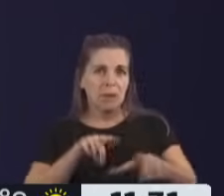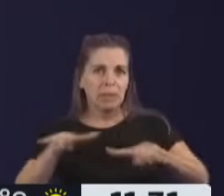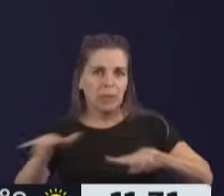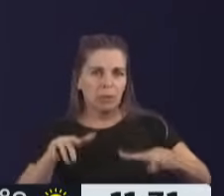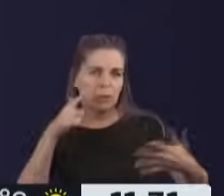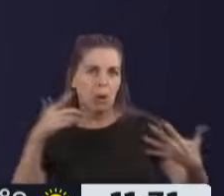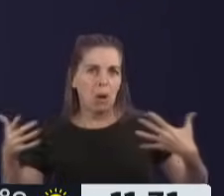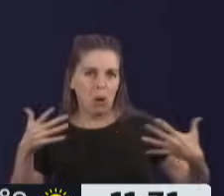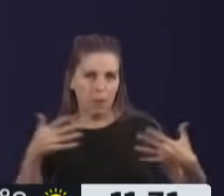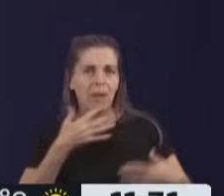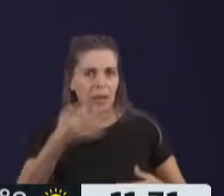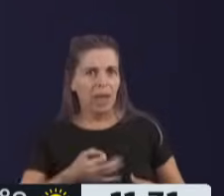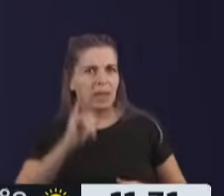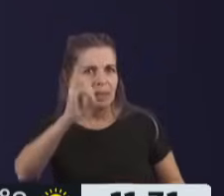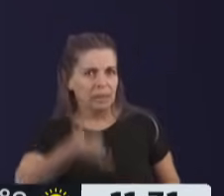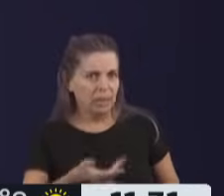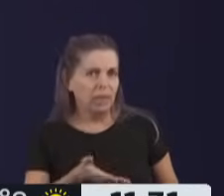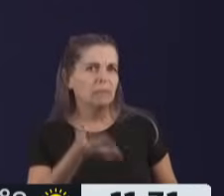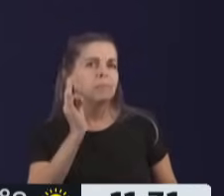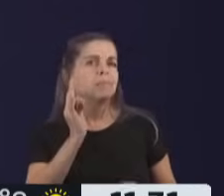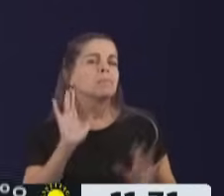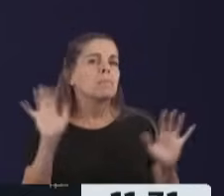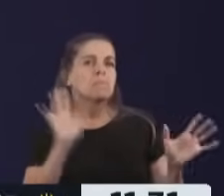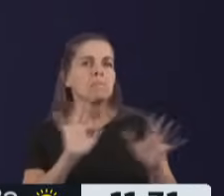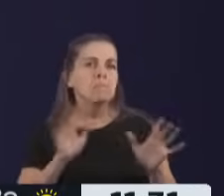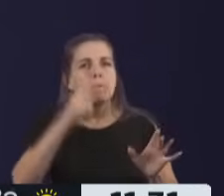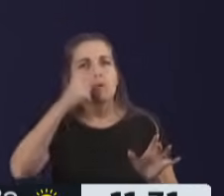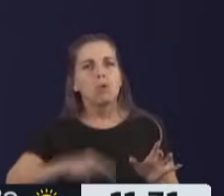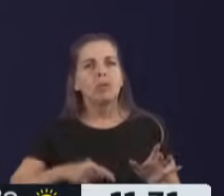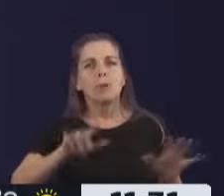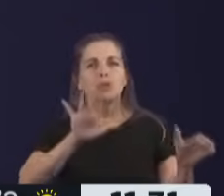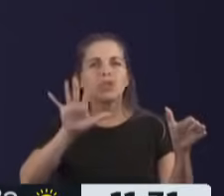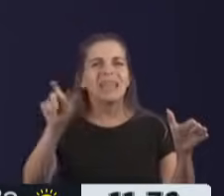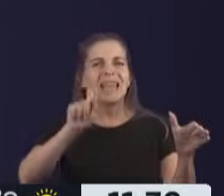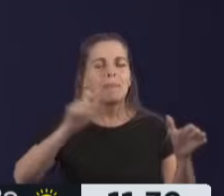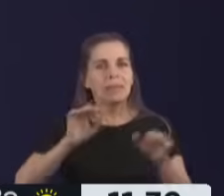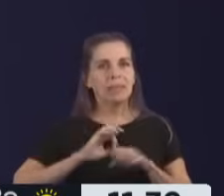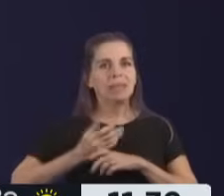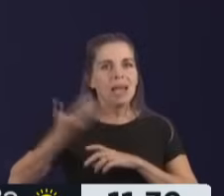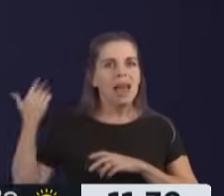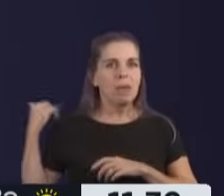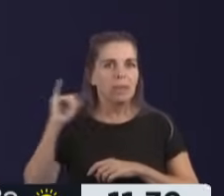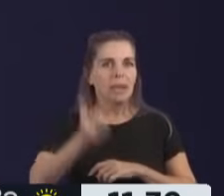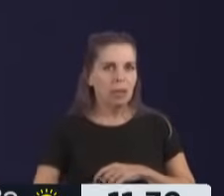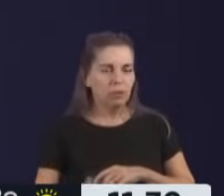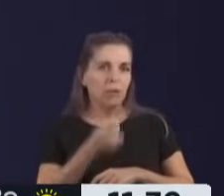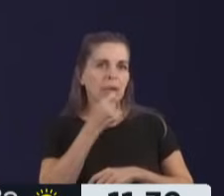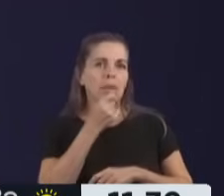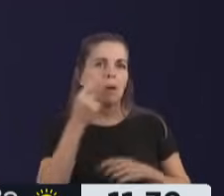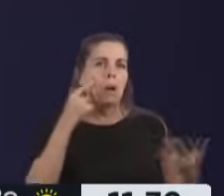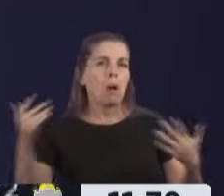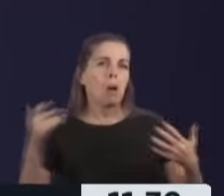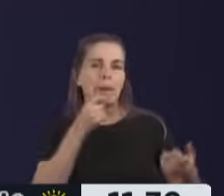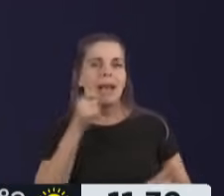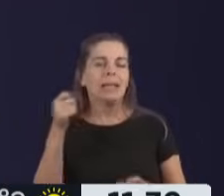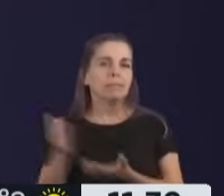pero la verdad es que sí se notó mucho, al menos en los últimos 6 meses del año pasado, cuando vos agarrás la máquina